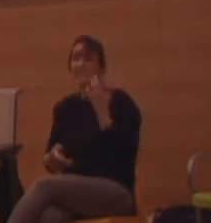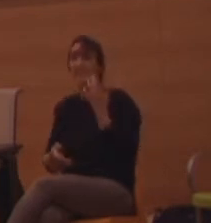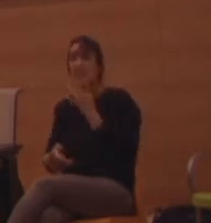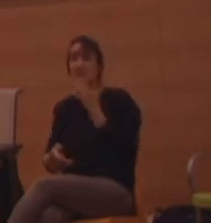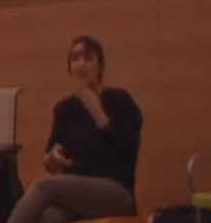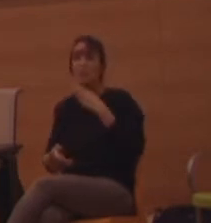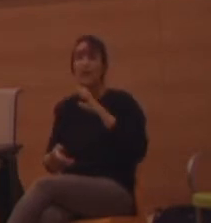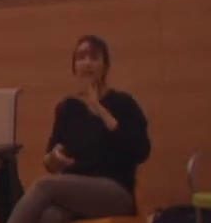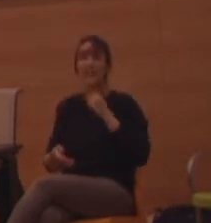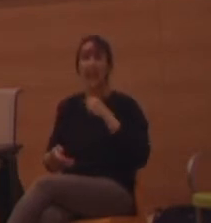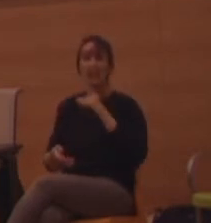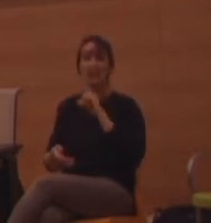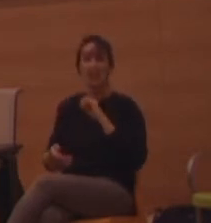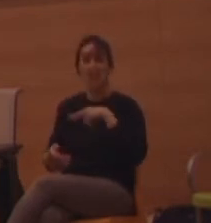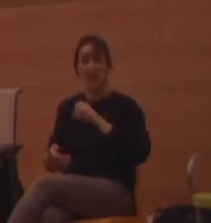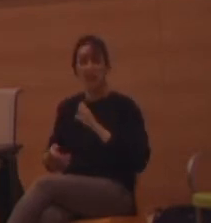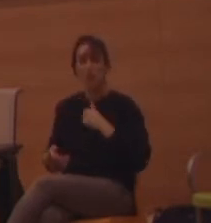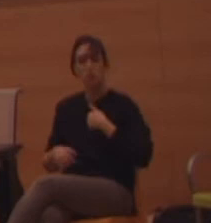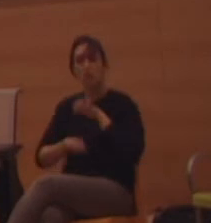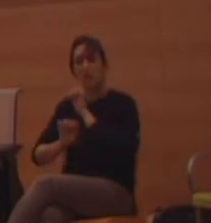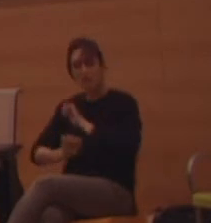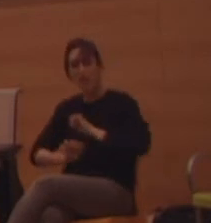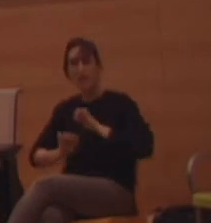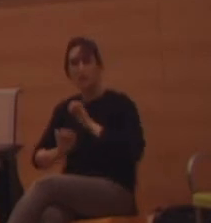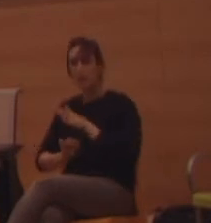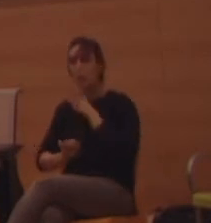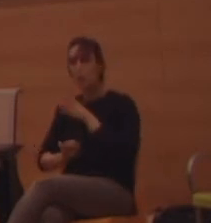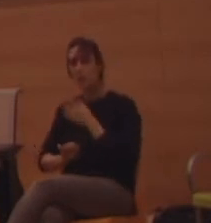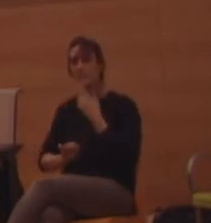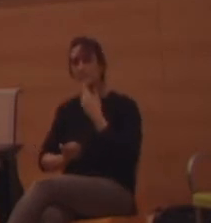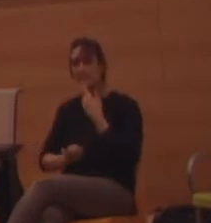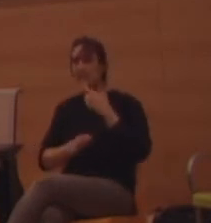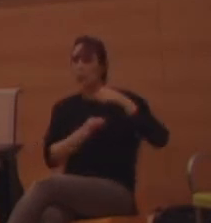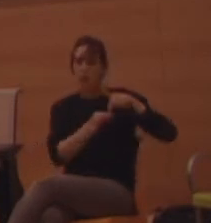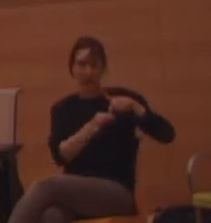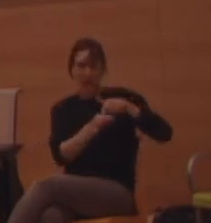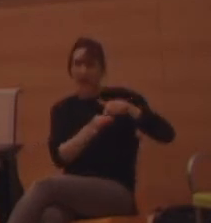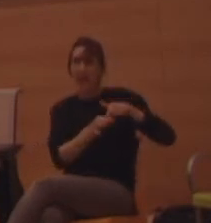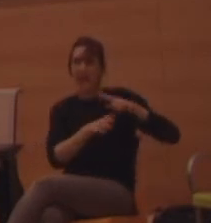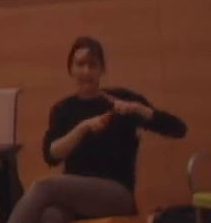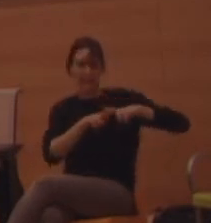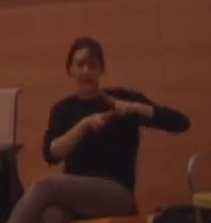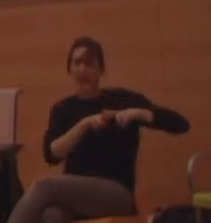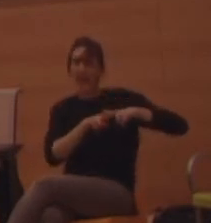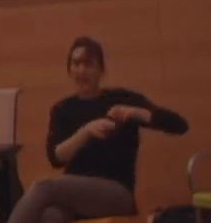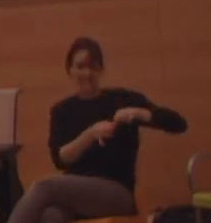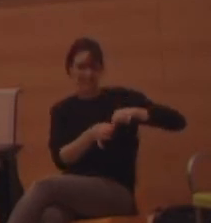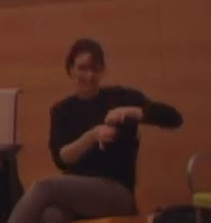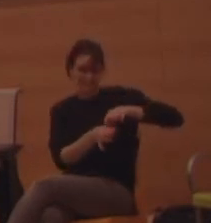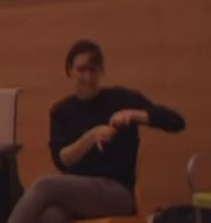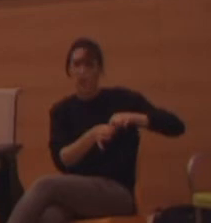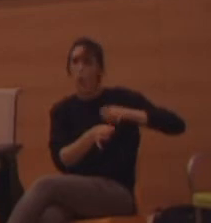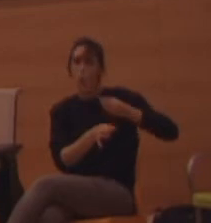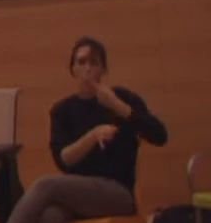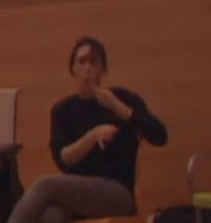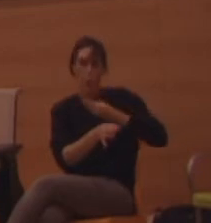le estuve defendiendo como en las gangrenas húmedas, cuando queríamos parar esa gangrena y